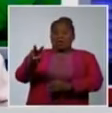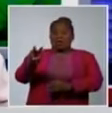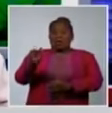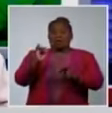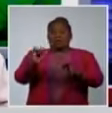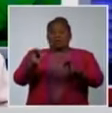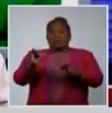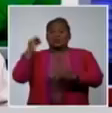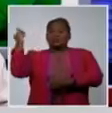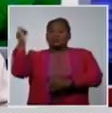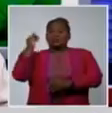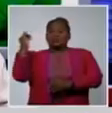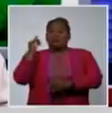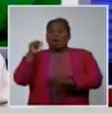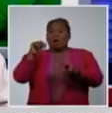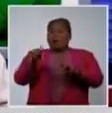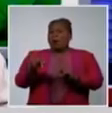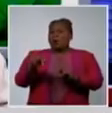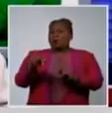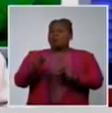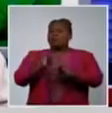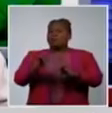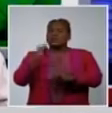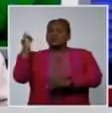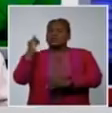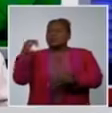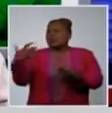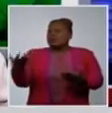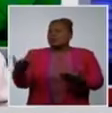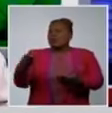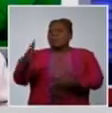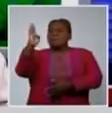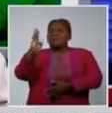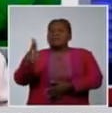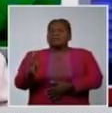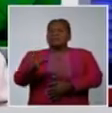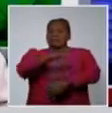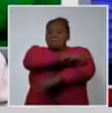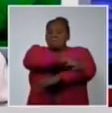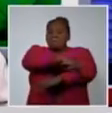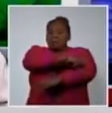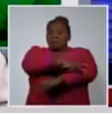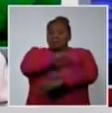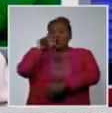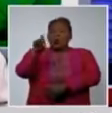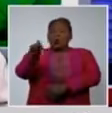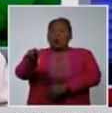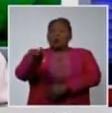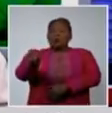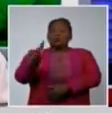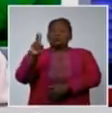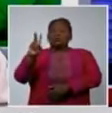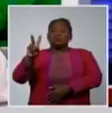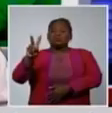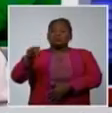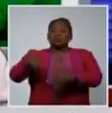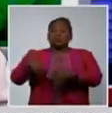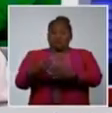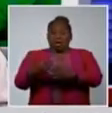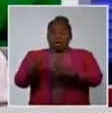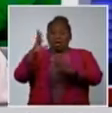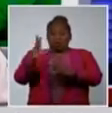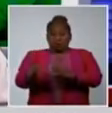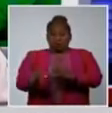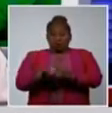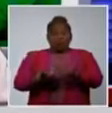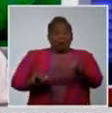noticia era que brasil en los últimos dos días ha tenido la cifra más delgada toda la